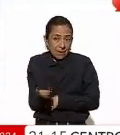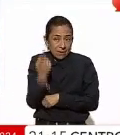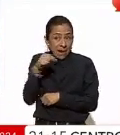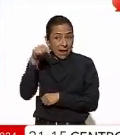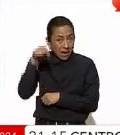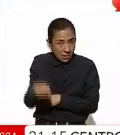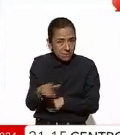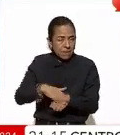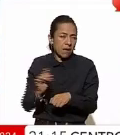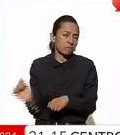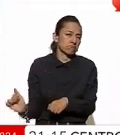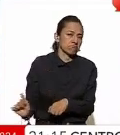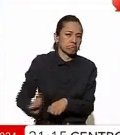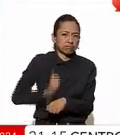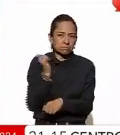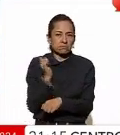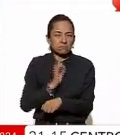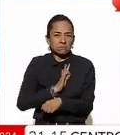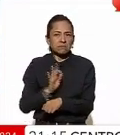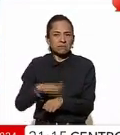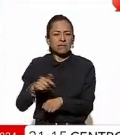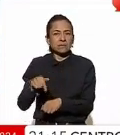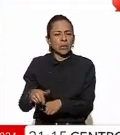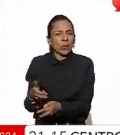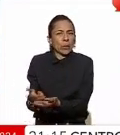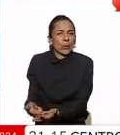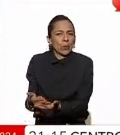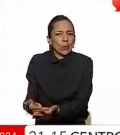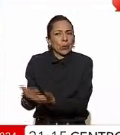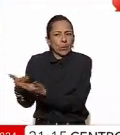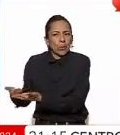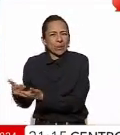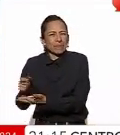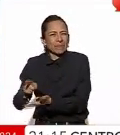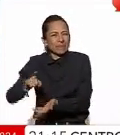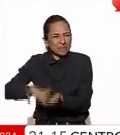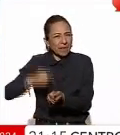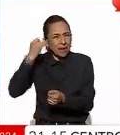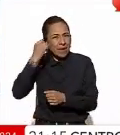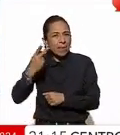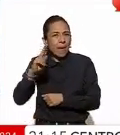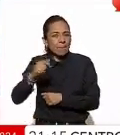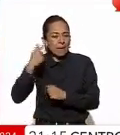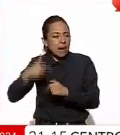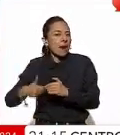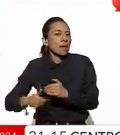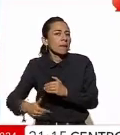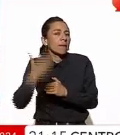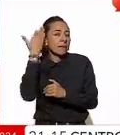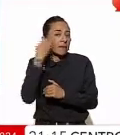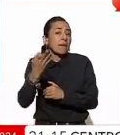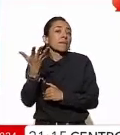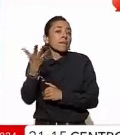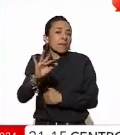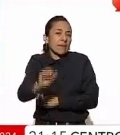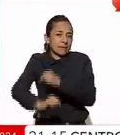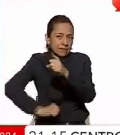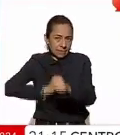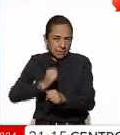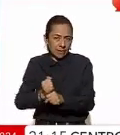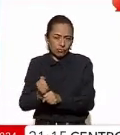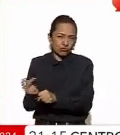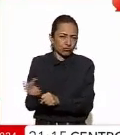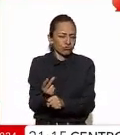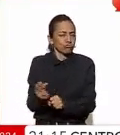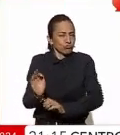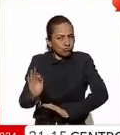ahí generar las reservas necesarias como se presentó en el plan de 10 años, que tendríamos que tener que mantener en el tiempo y que